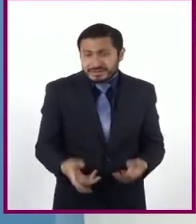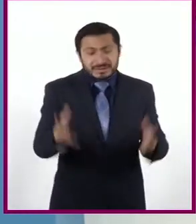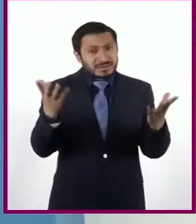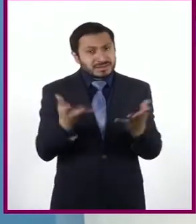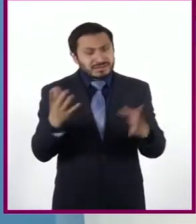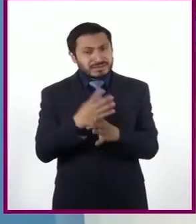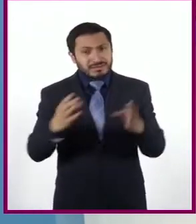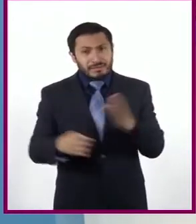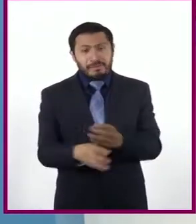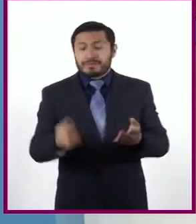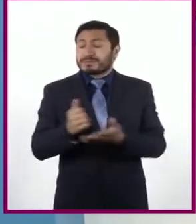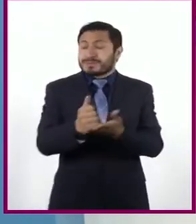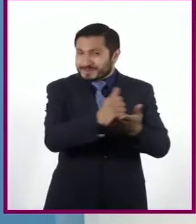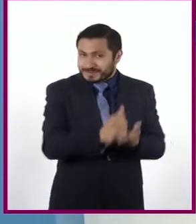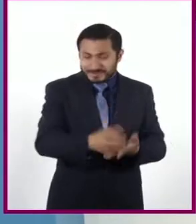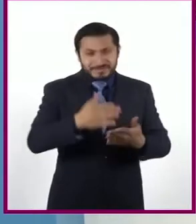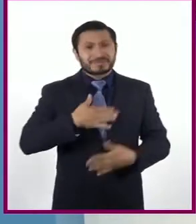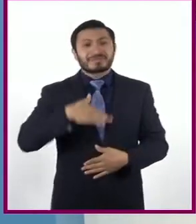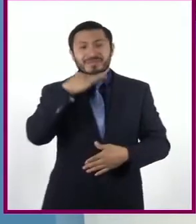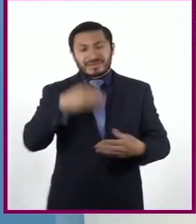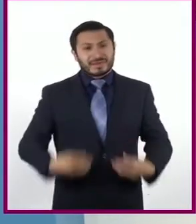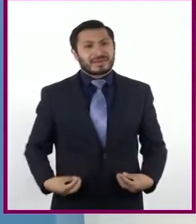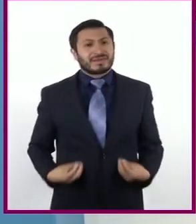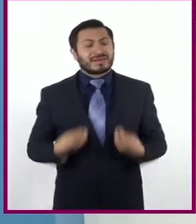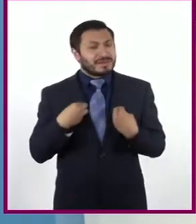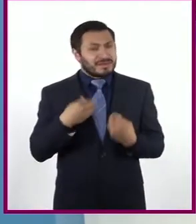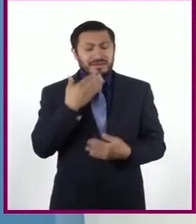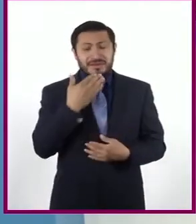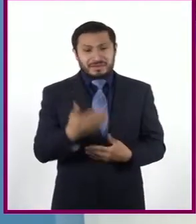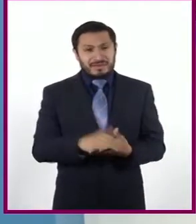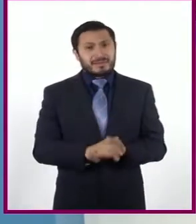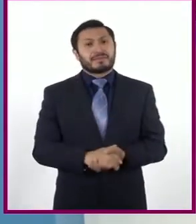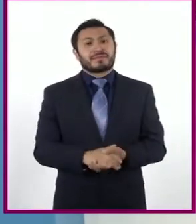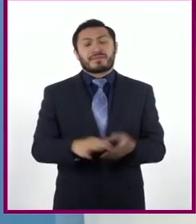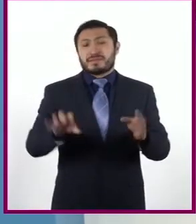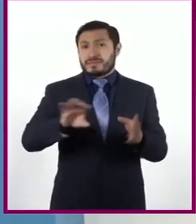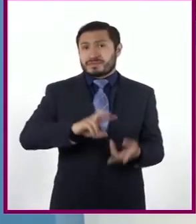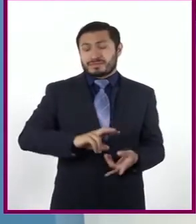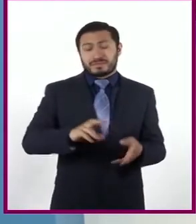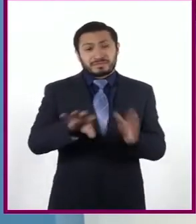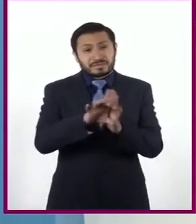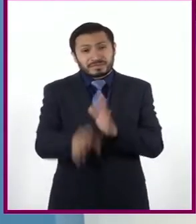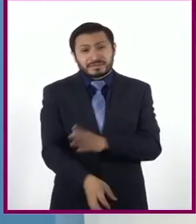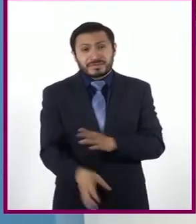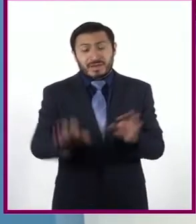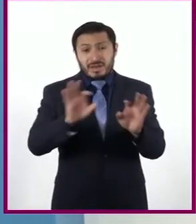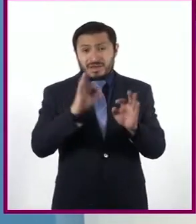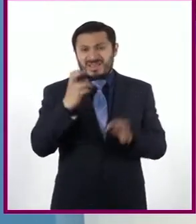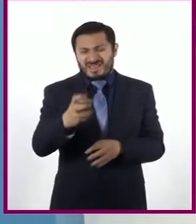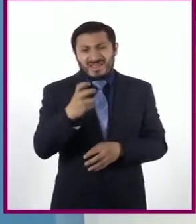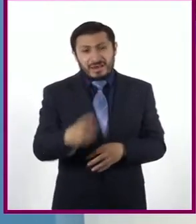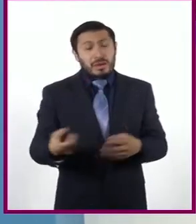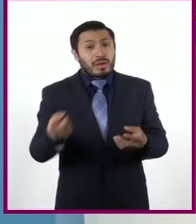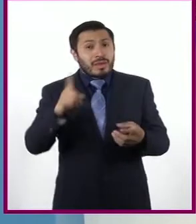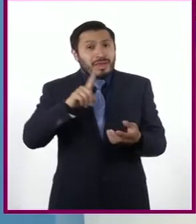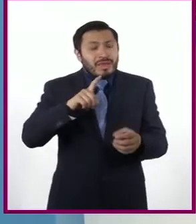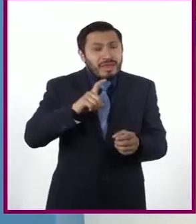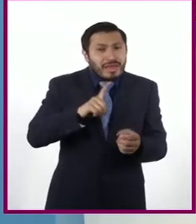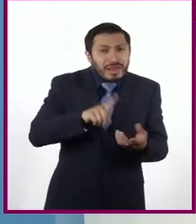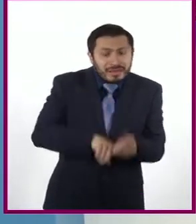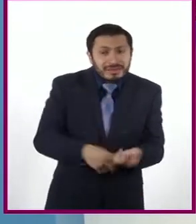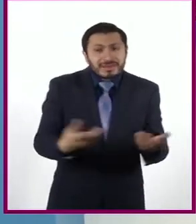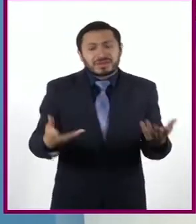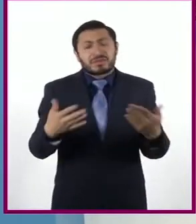ayuden a vivir con dignidad. En otras palabras, la condición de ciudadanía se relaciona con la participación y